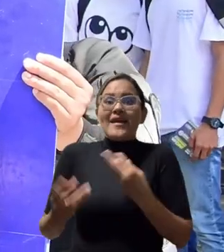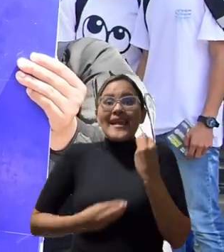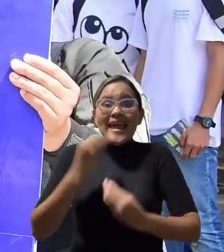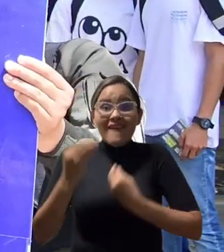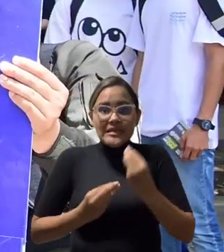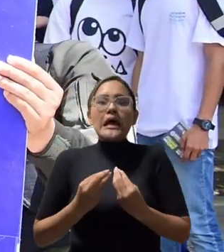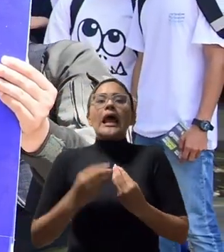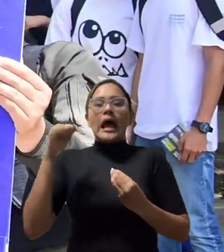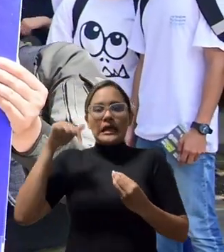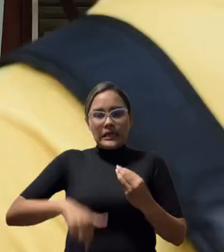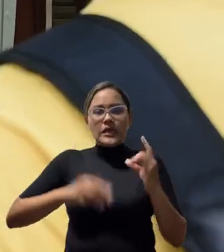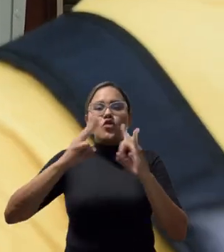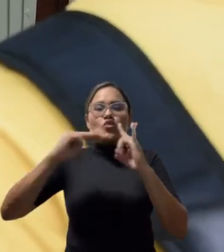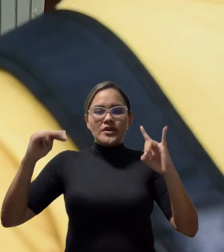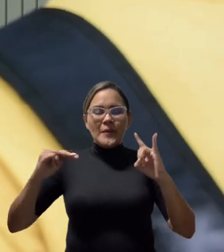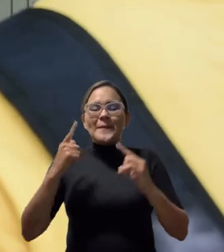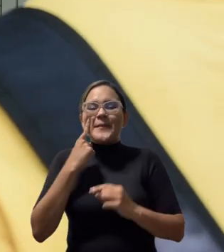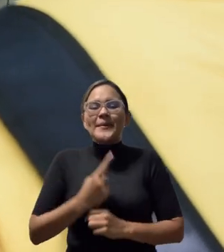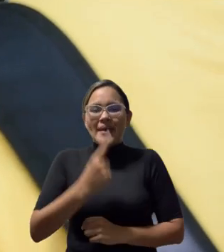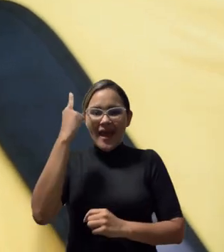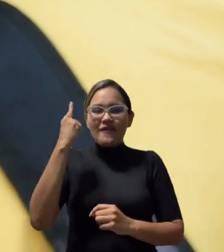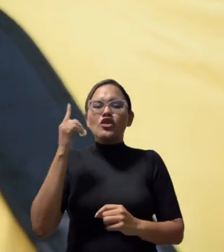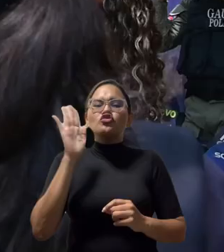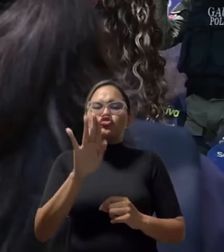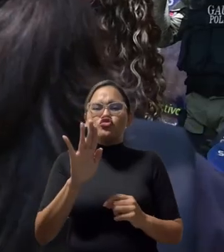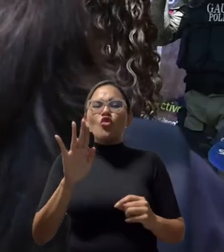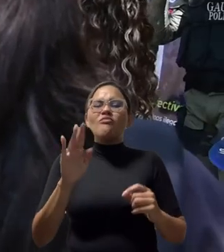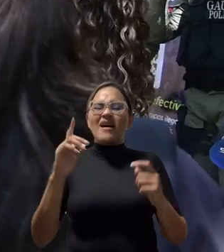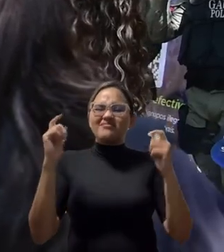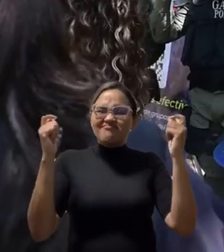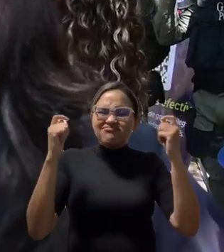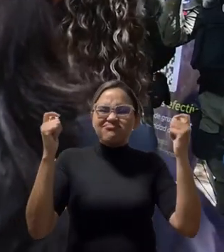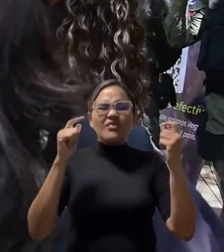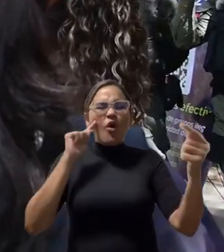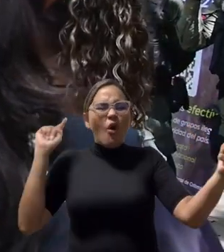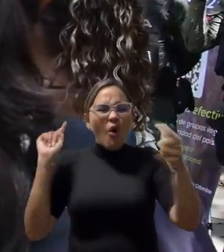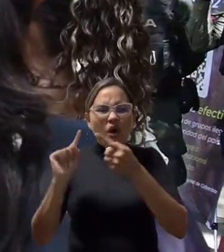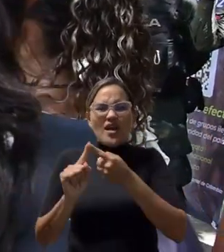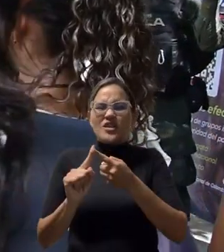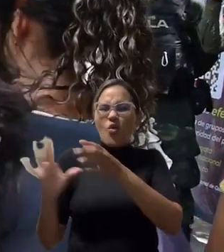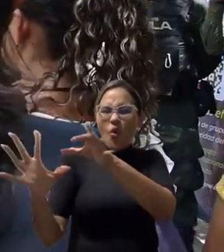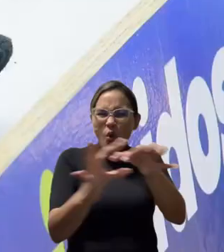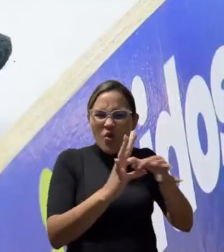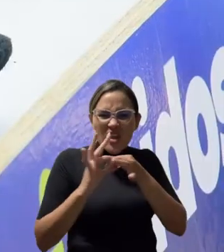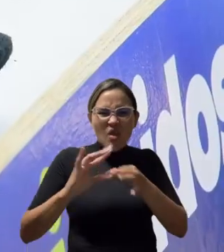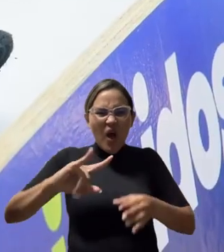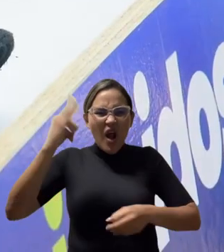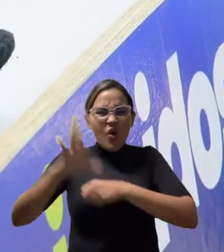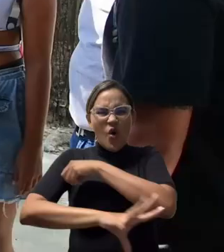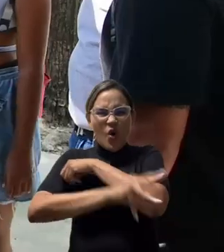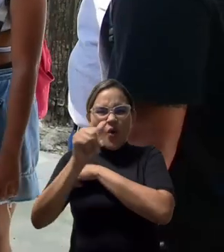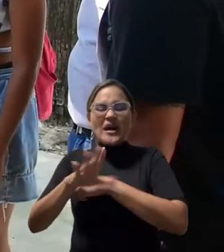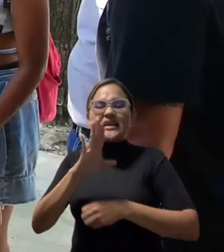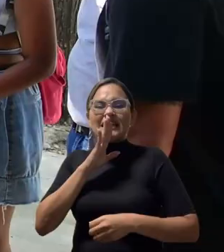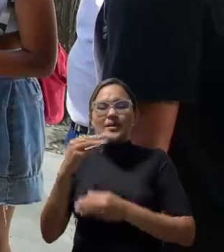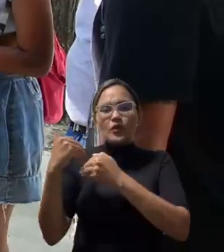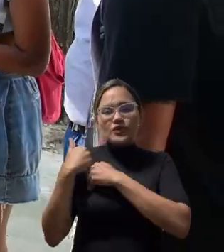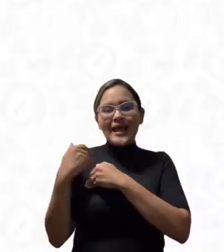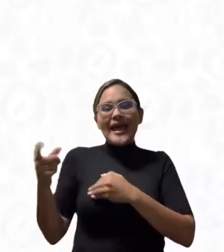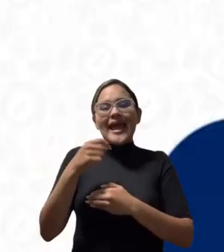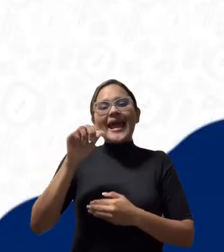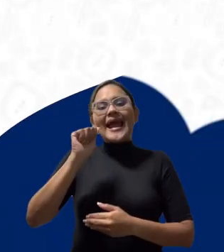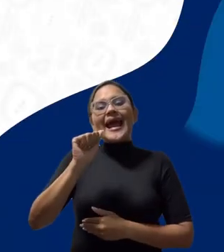del Magdalena fue sede de la primera feria interactiva Unidos contra la Extorsión, liderada por el Grupo Gaula de la Policía